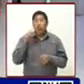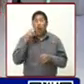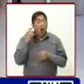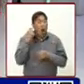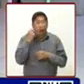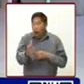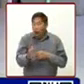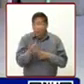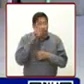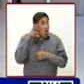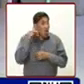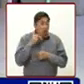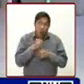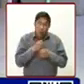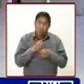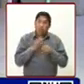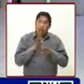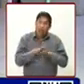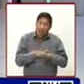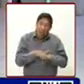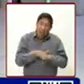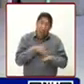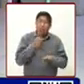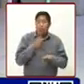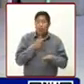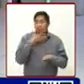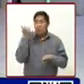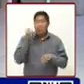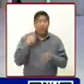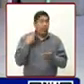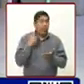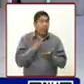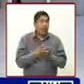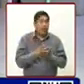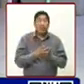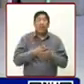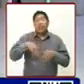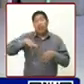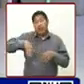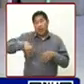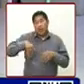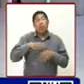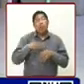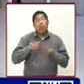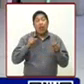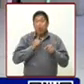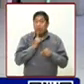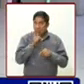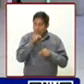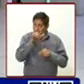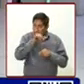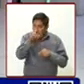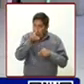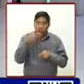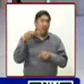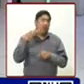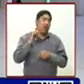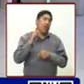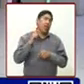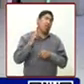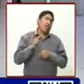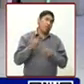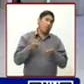no exceda una velocidad vaya lentamente más vale llegar tarde pero seguro y lo mismo va para ti Héctor Así es que te esperamos con seguridad